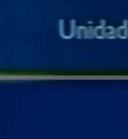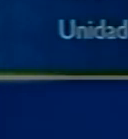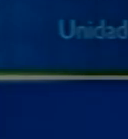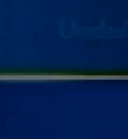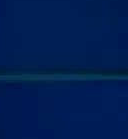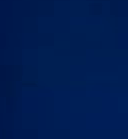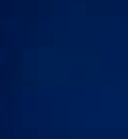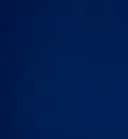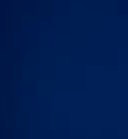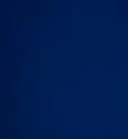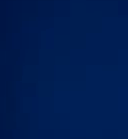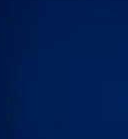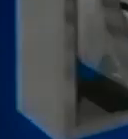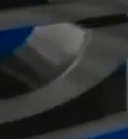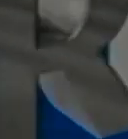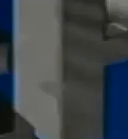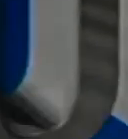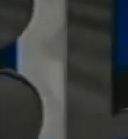25.887.